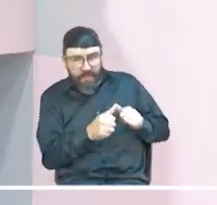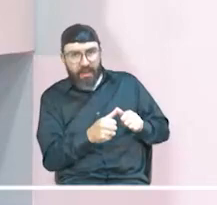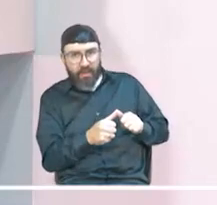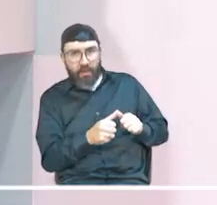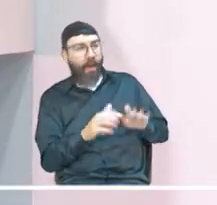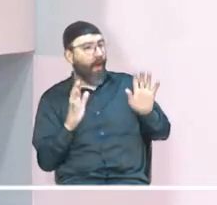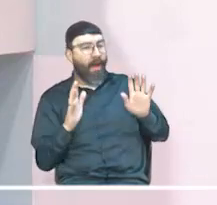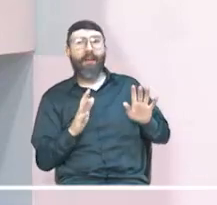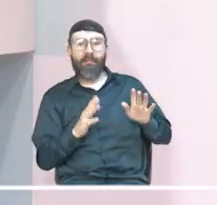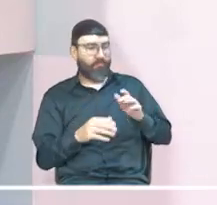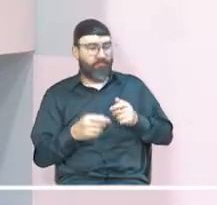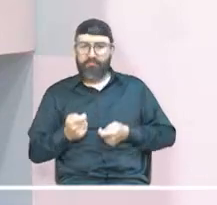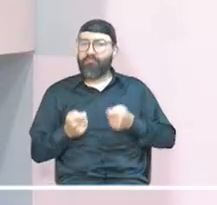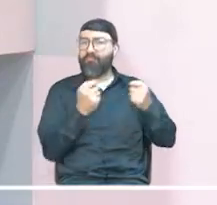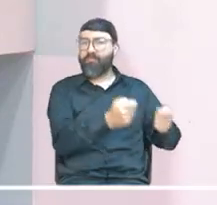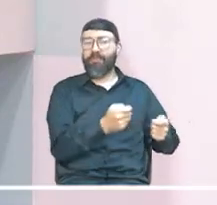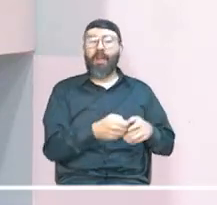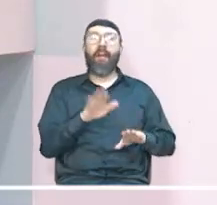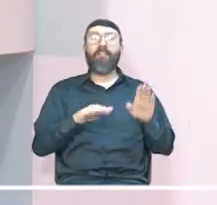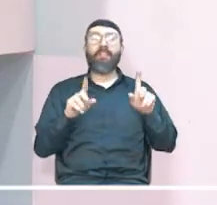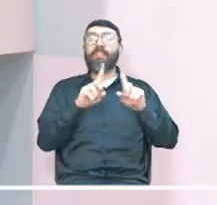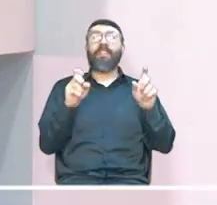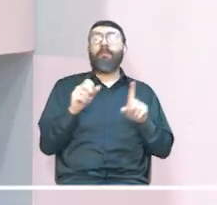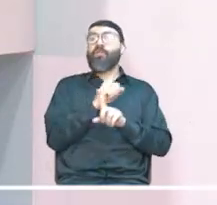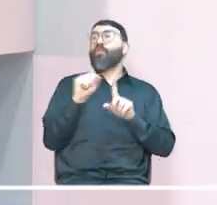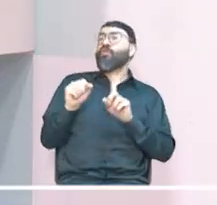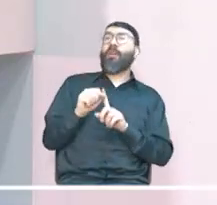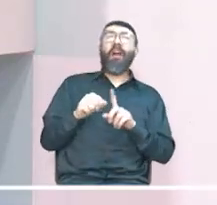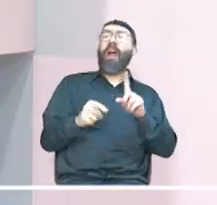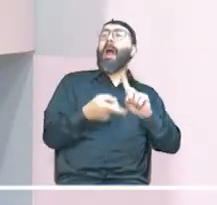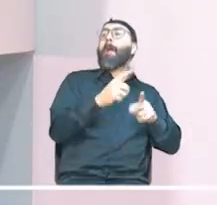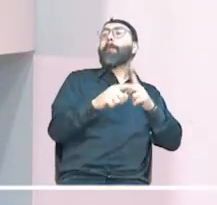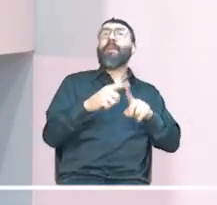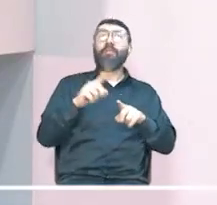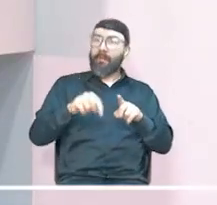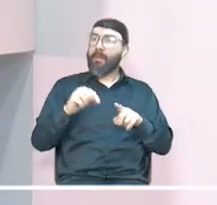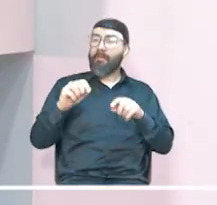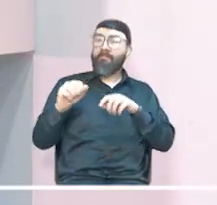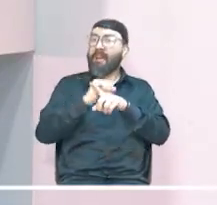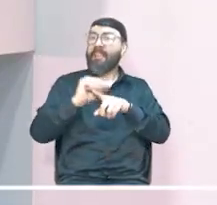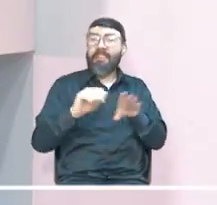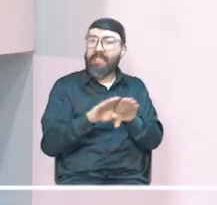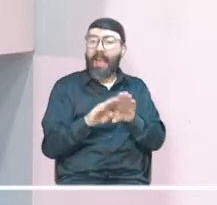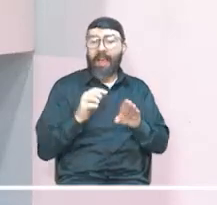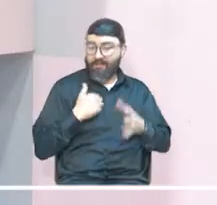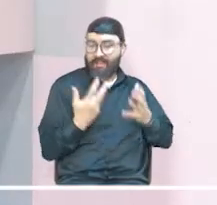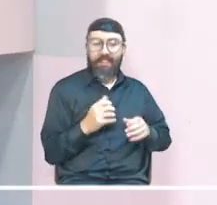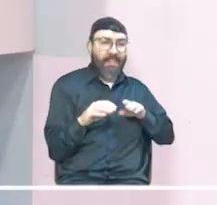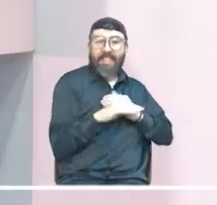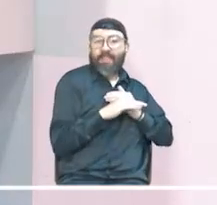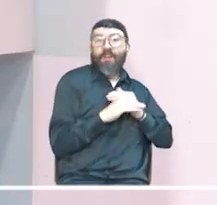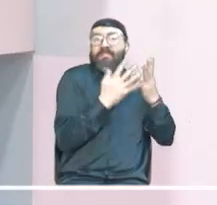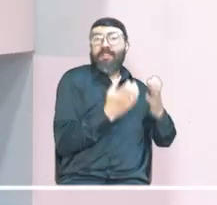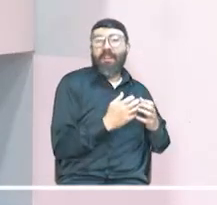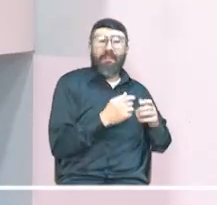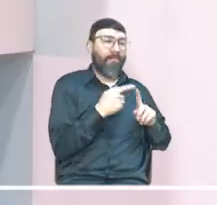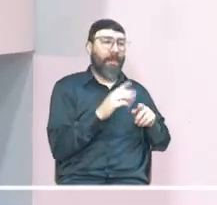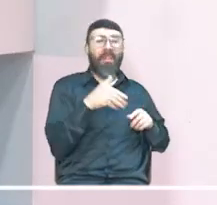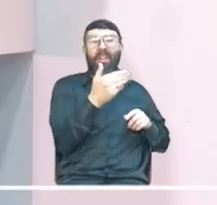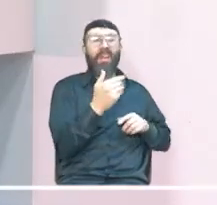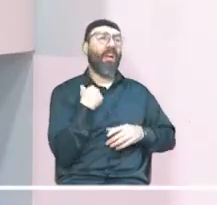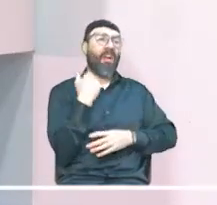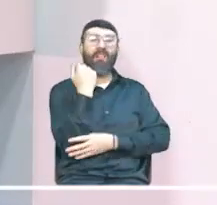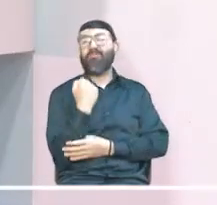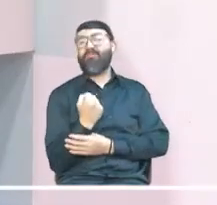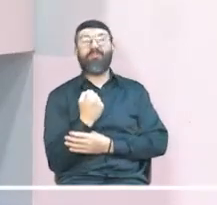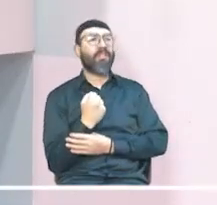les vuelve muy un tema social, porque sus pares, es decir, los otros amiguitos están practicando el mismo deporte, transporte, entonces por eso se quieren